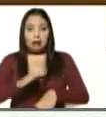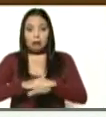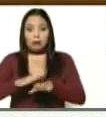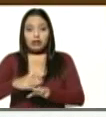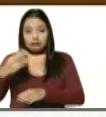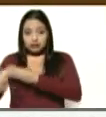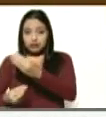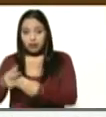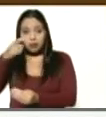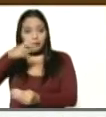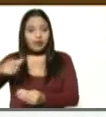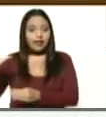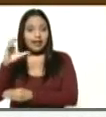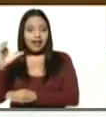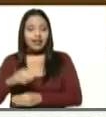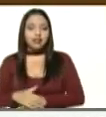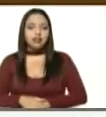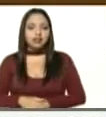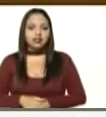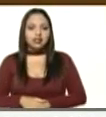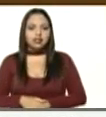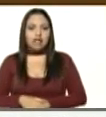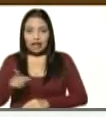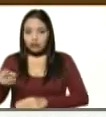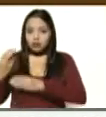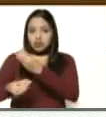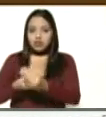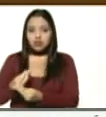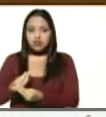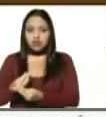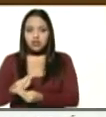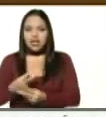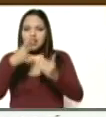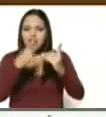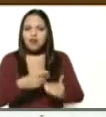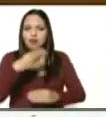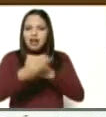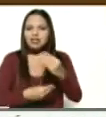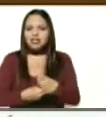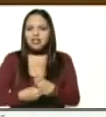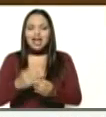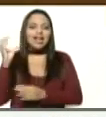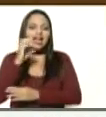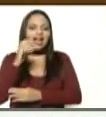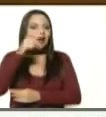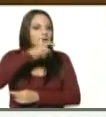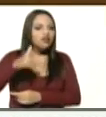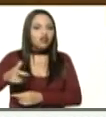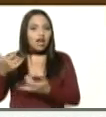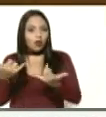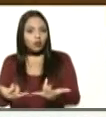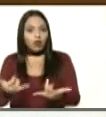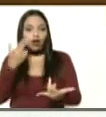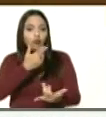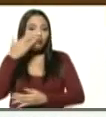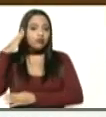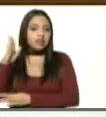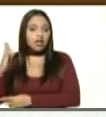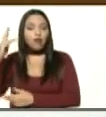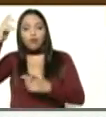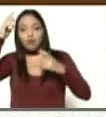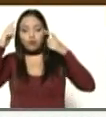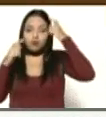Caracas entonces hizo es lo que nos toca a los caraqueños y a las caraqueñas comprometidas, bolivarianas,